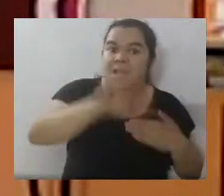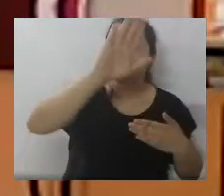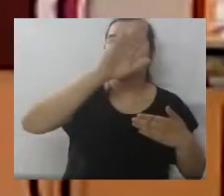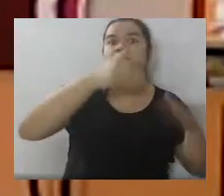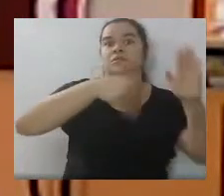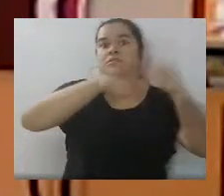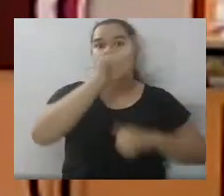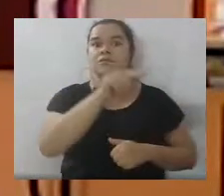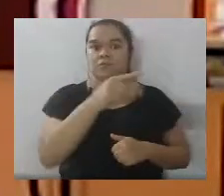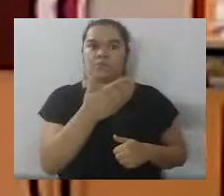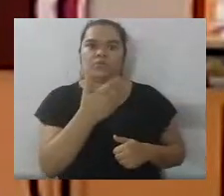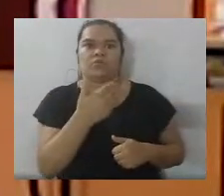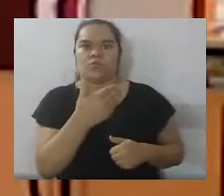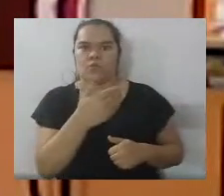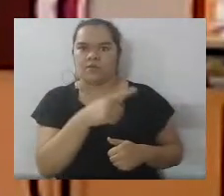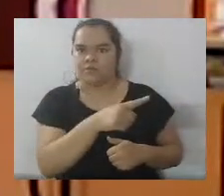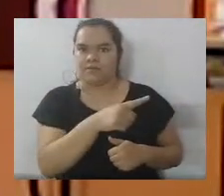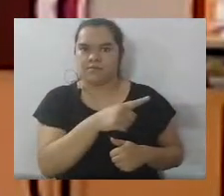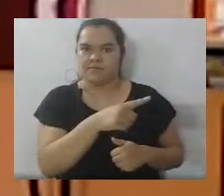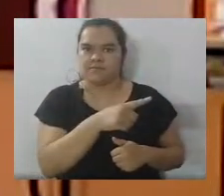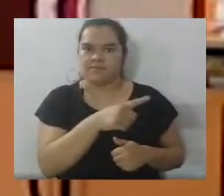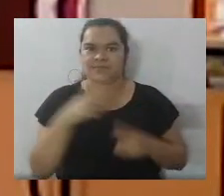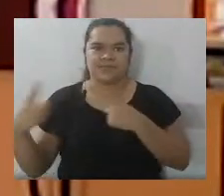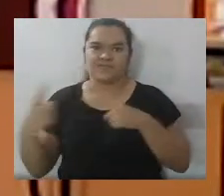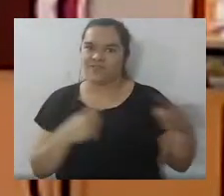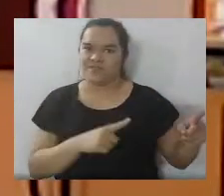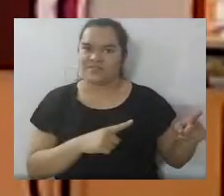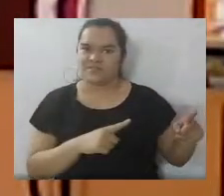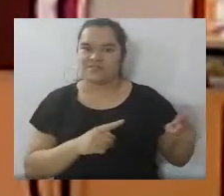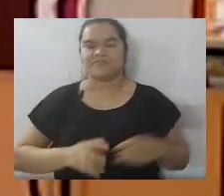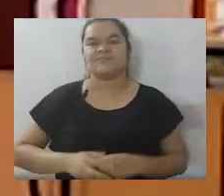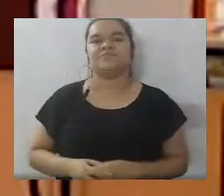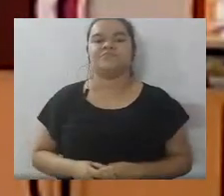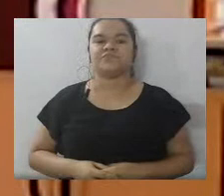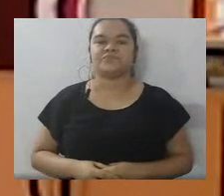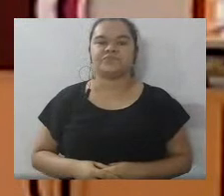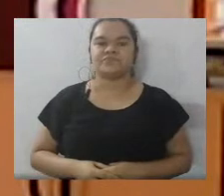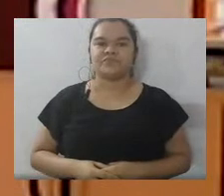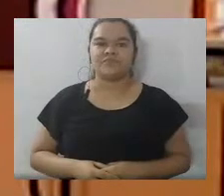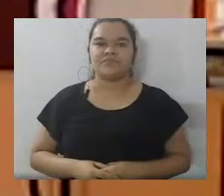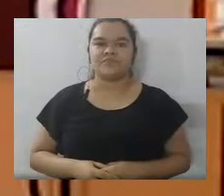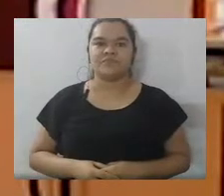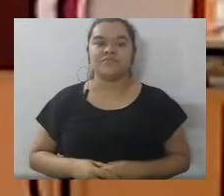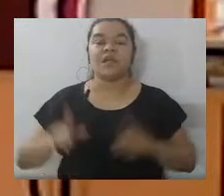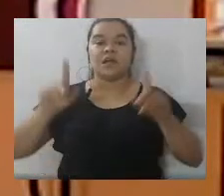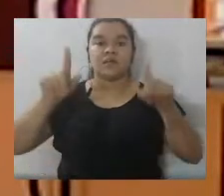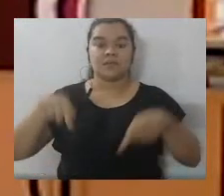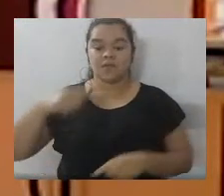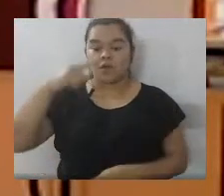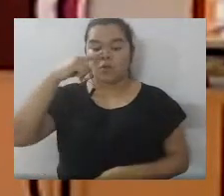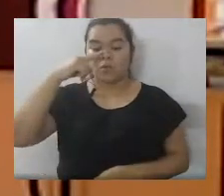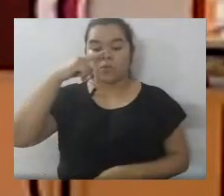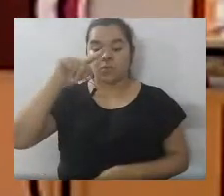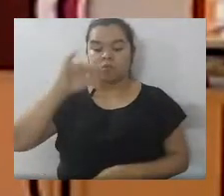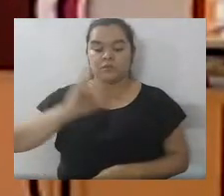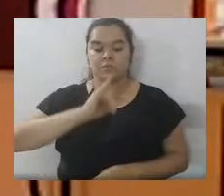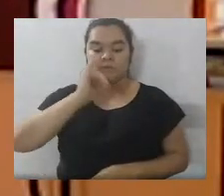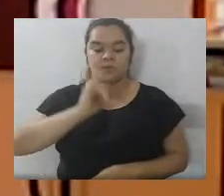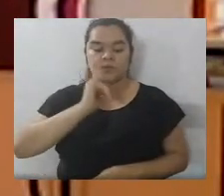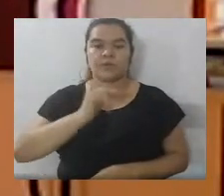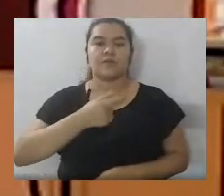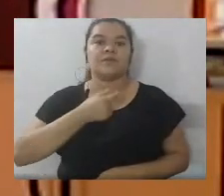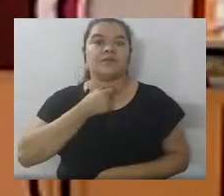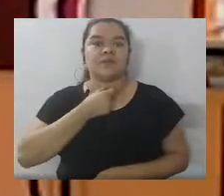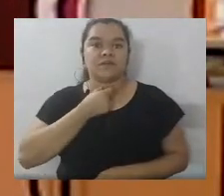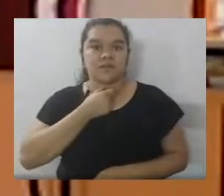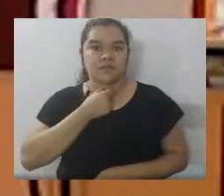todos los niveles de tensión. Y bueno, lo último que les quiero comentar es que quiero que ustedes